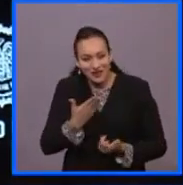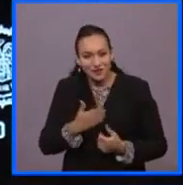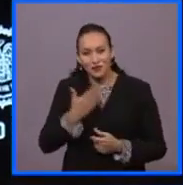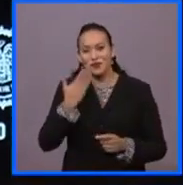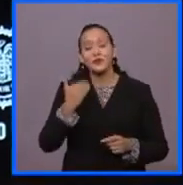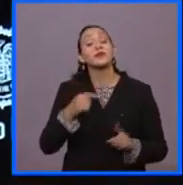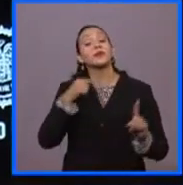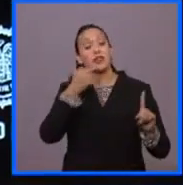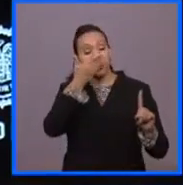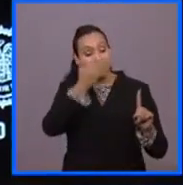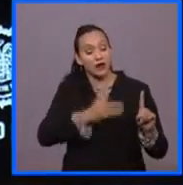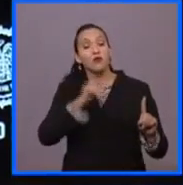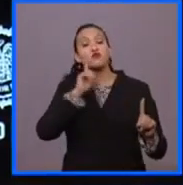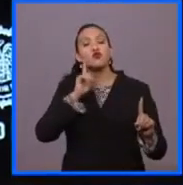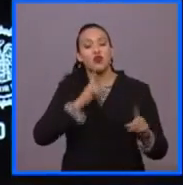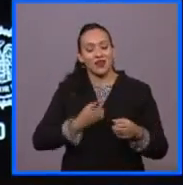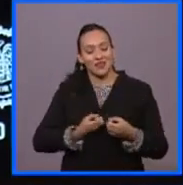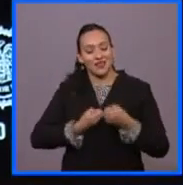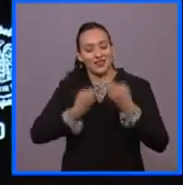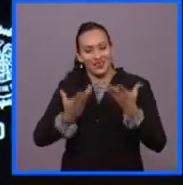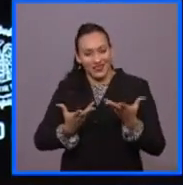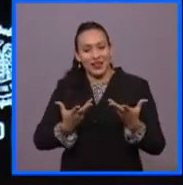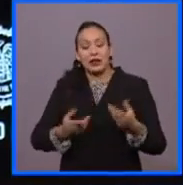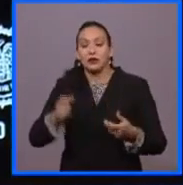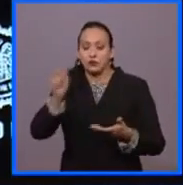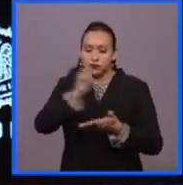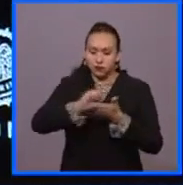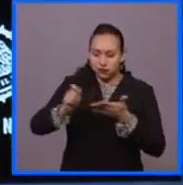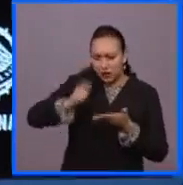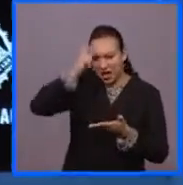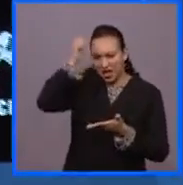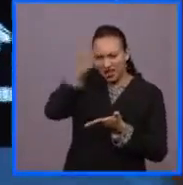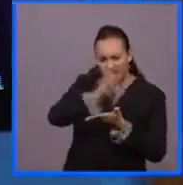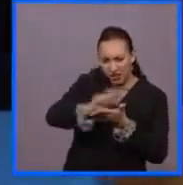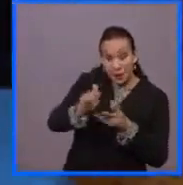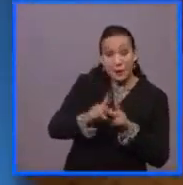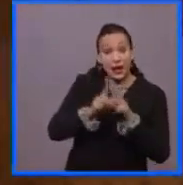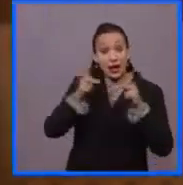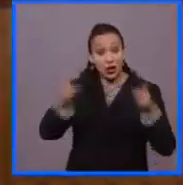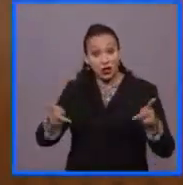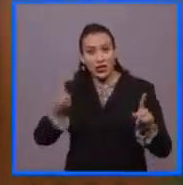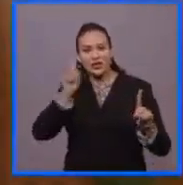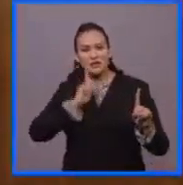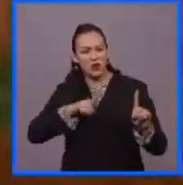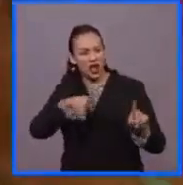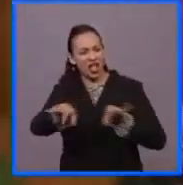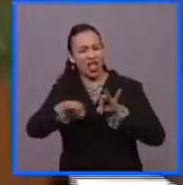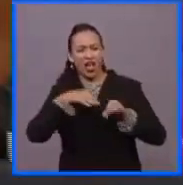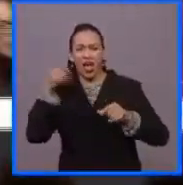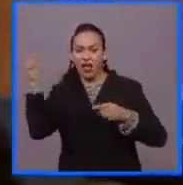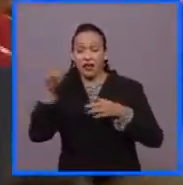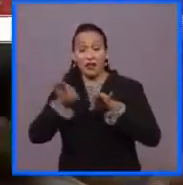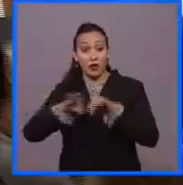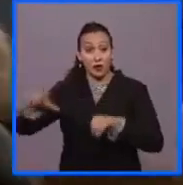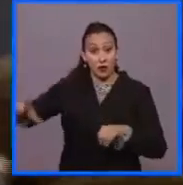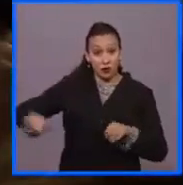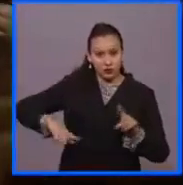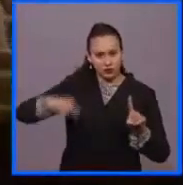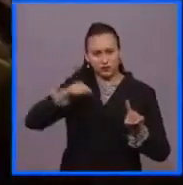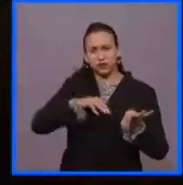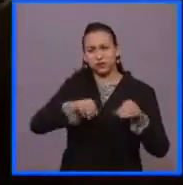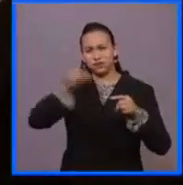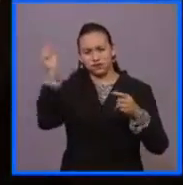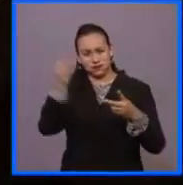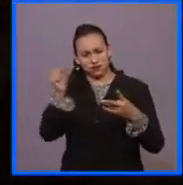Rosario Castellanos, la poeta, ensayista, novelista, periodista, catedrática, funcionaria pública,